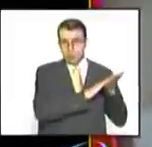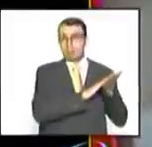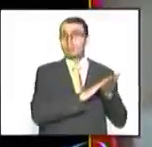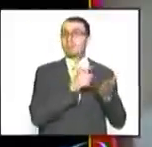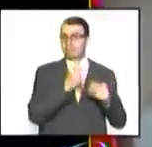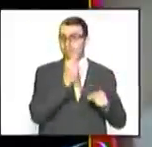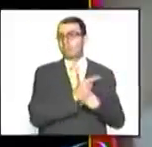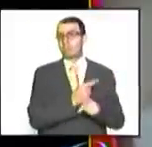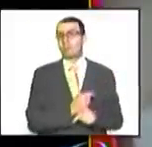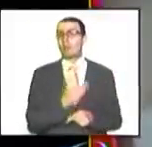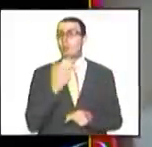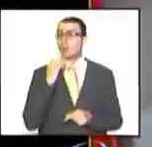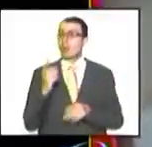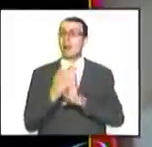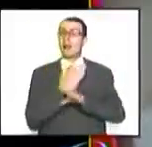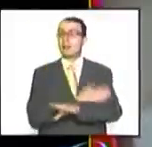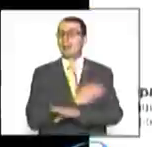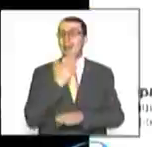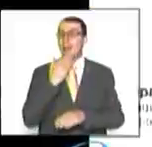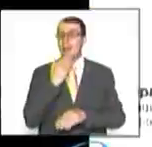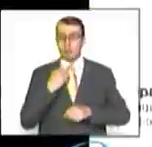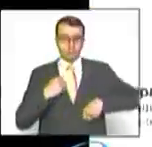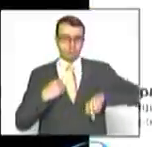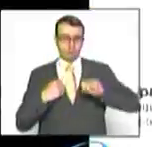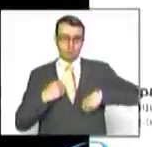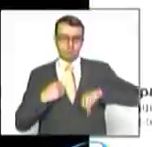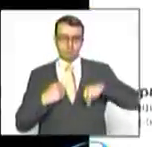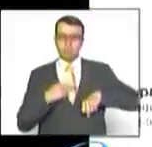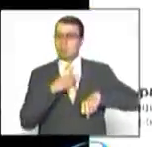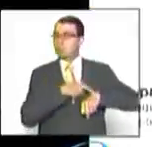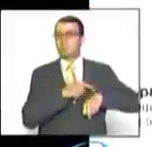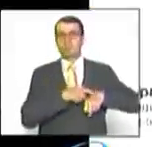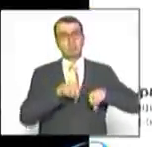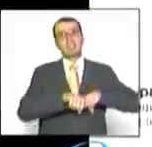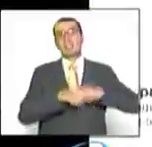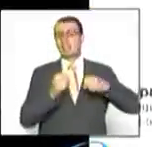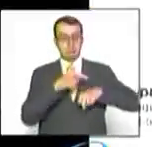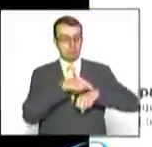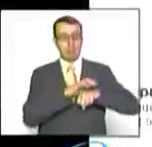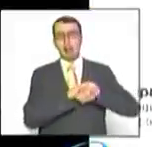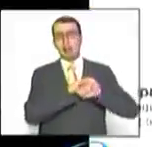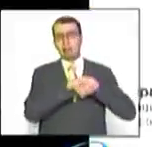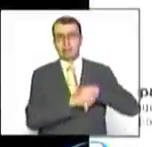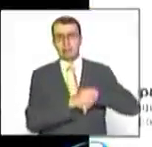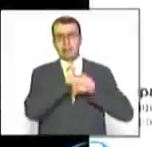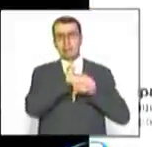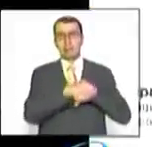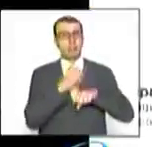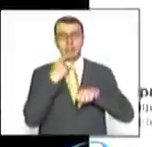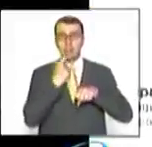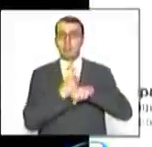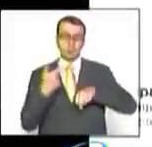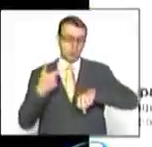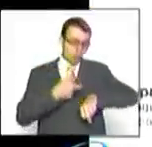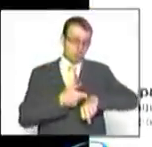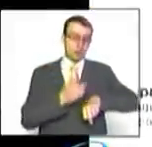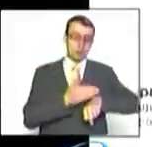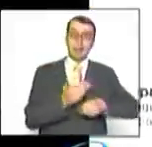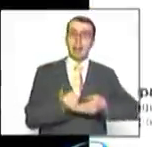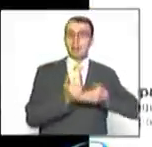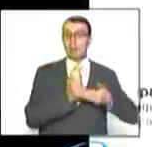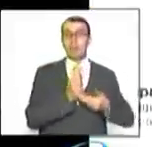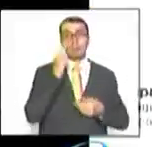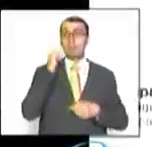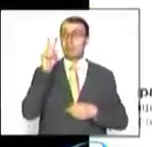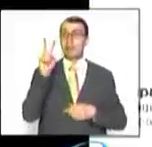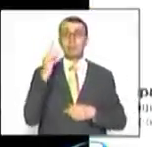anterior, si esa rodilla está lesionada, ha perdido sus carillas articulares. Miren esta gráfica, qué linda